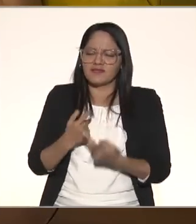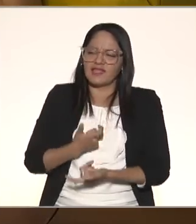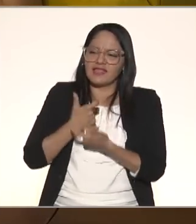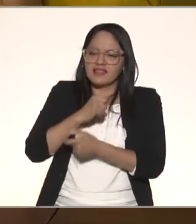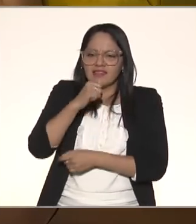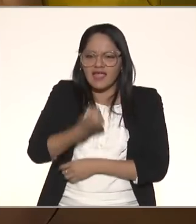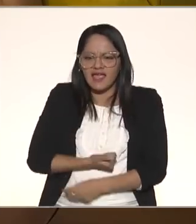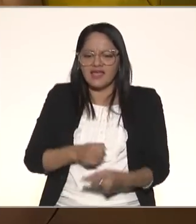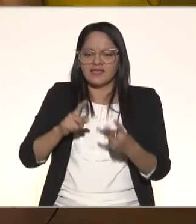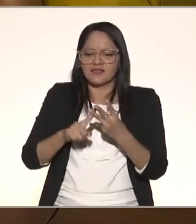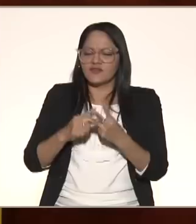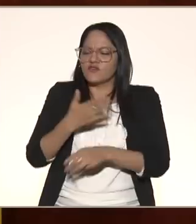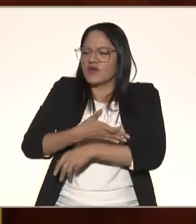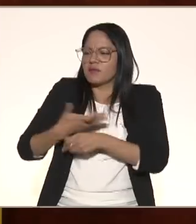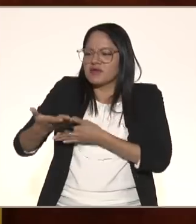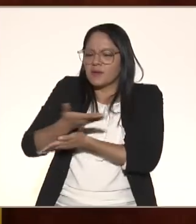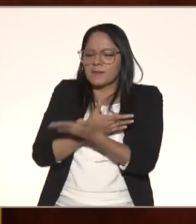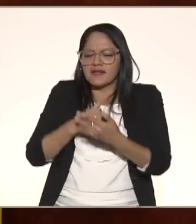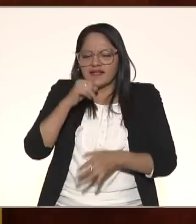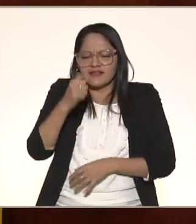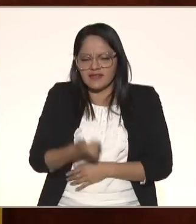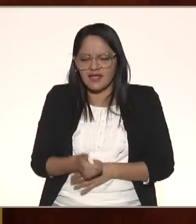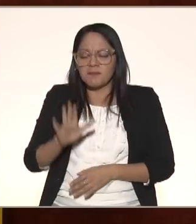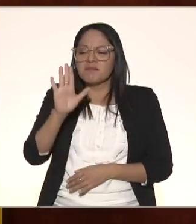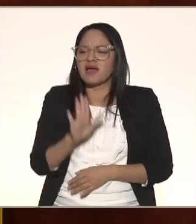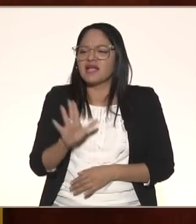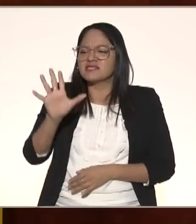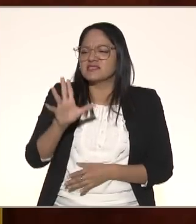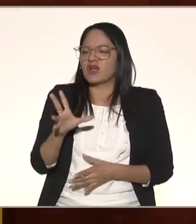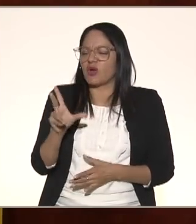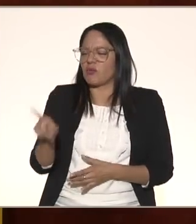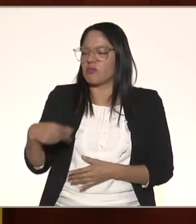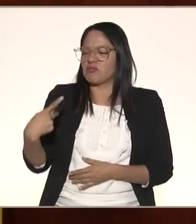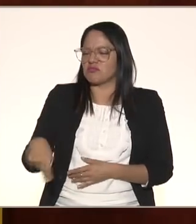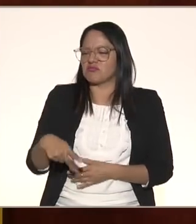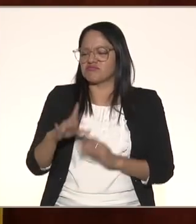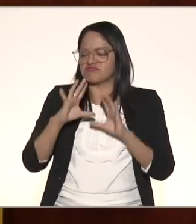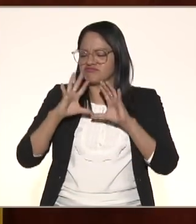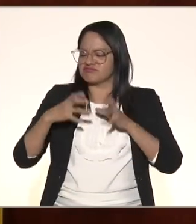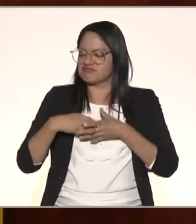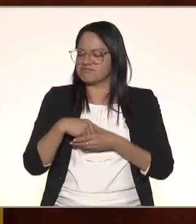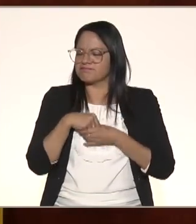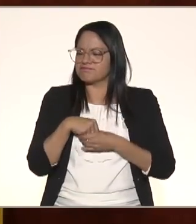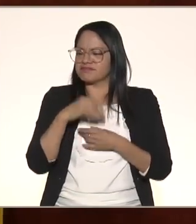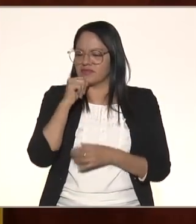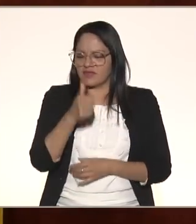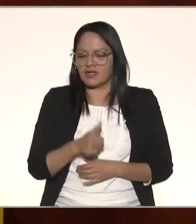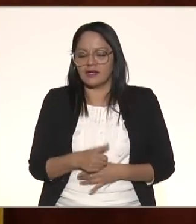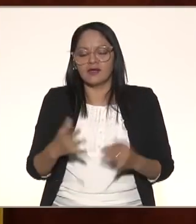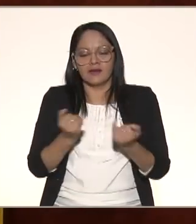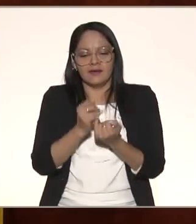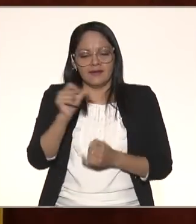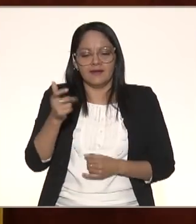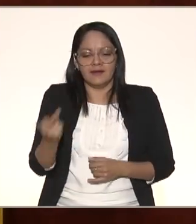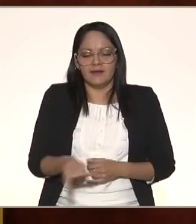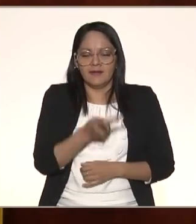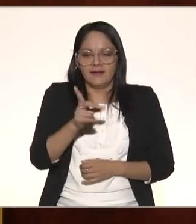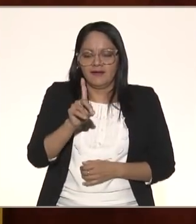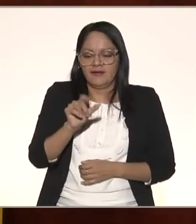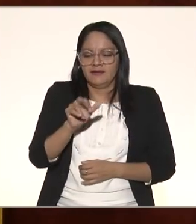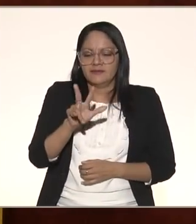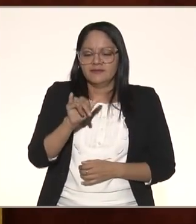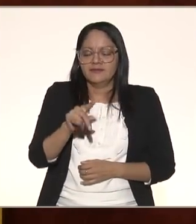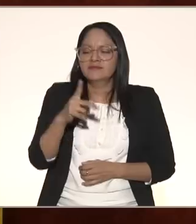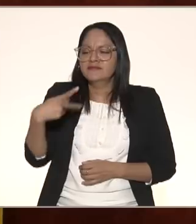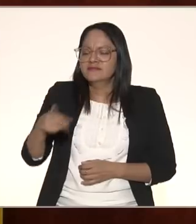no comparten con su misma familia parece que se estuvieran apretados en su burbuja y tenemos una pregunta más de David que quiere